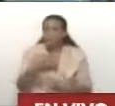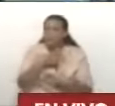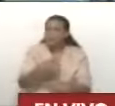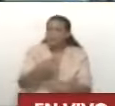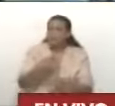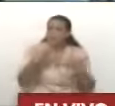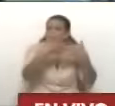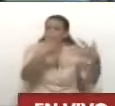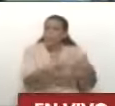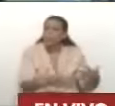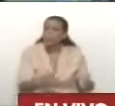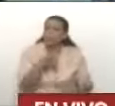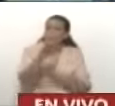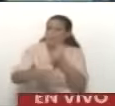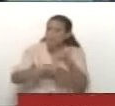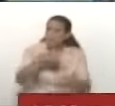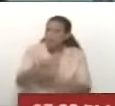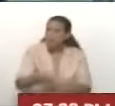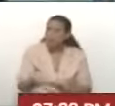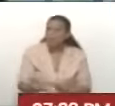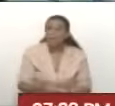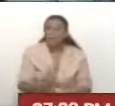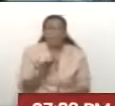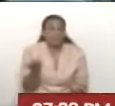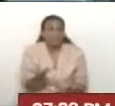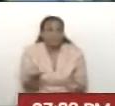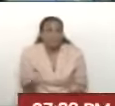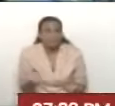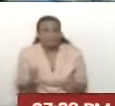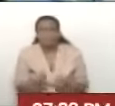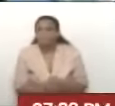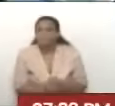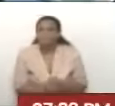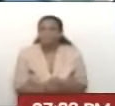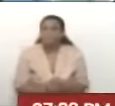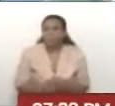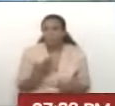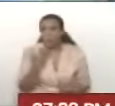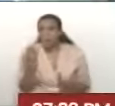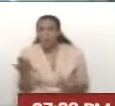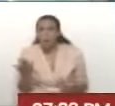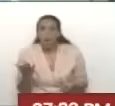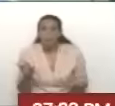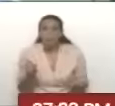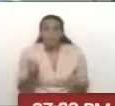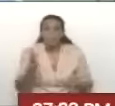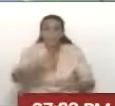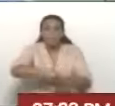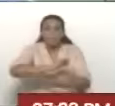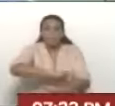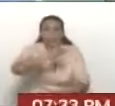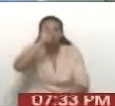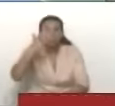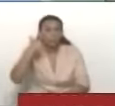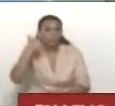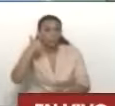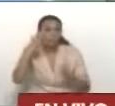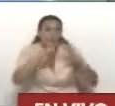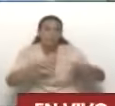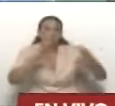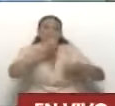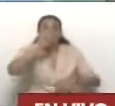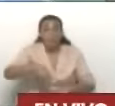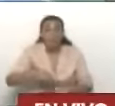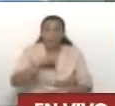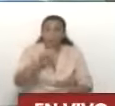interesante, y es bueno que usted lo explique, porque así como es malo el exceso de inflación, los analistas dicen que también